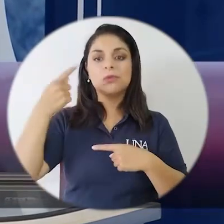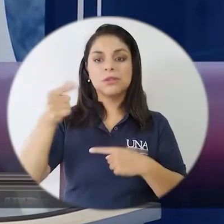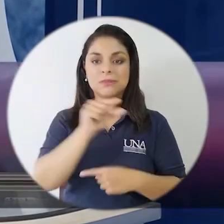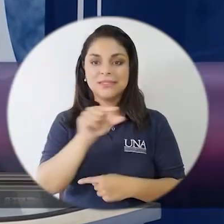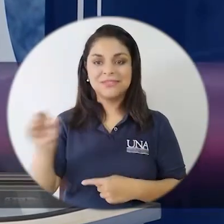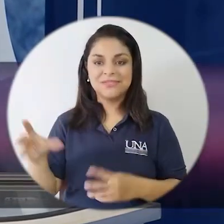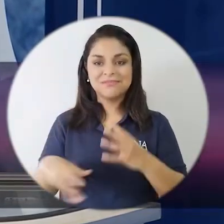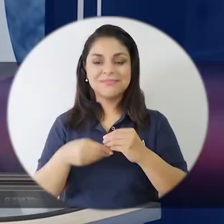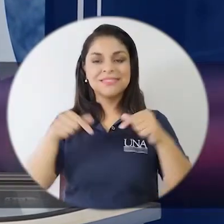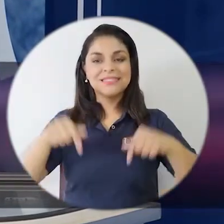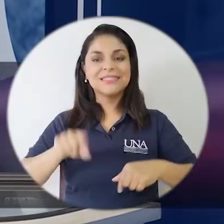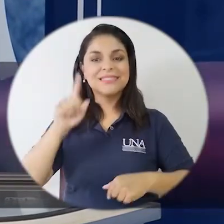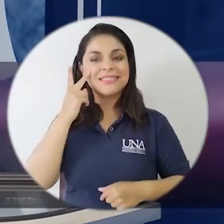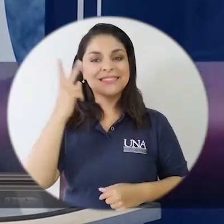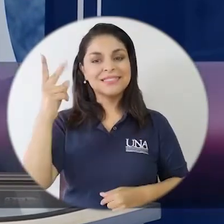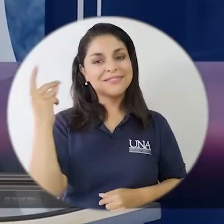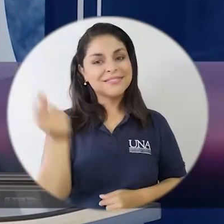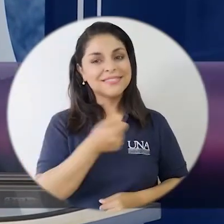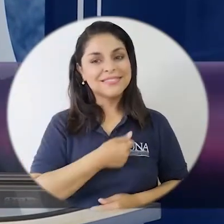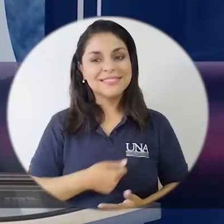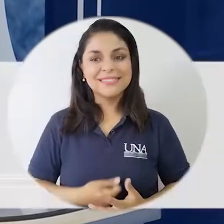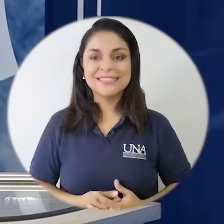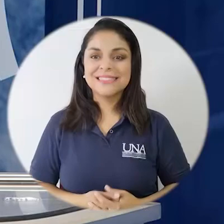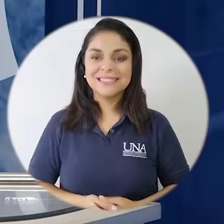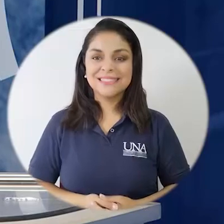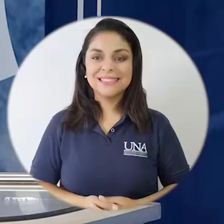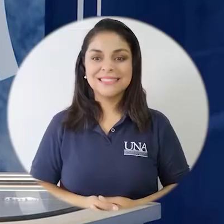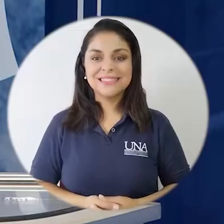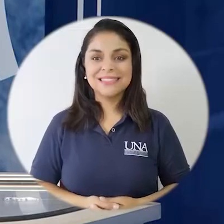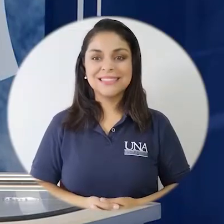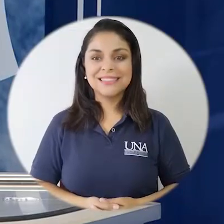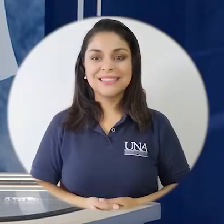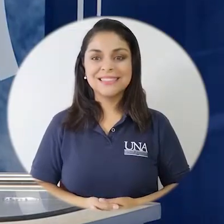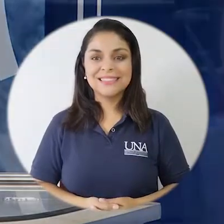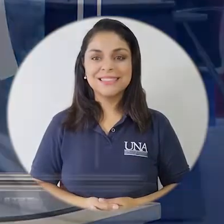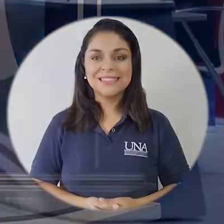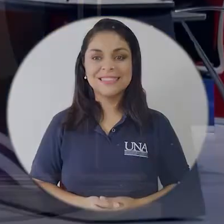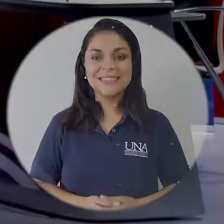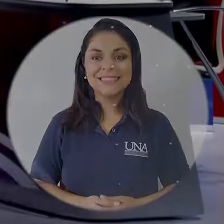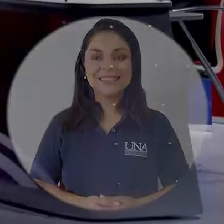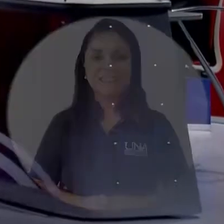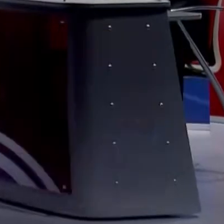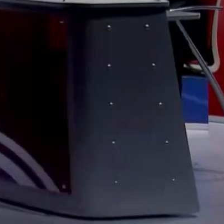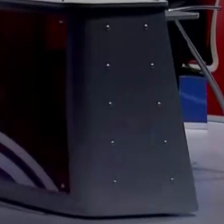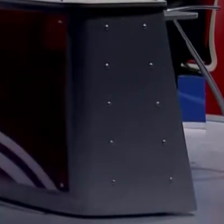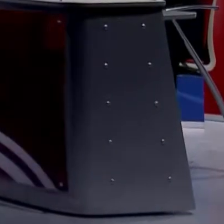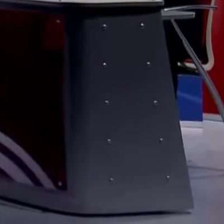www.unacomunica.una.ac.cr. Le esperamos la próxima semana con más aquí en Una Mirada. Hasta pronto.